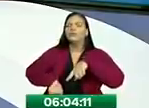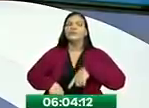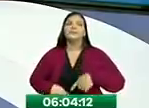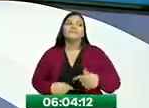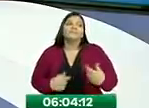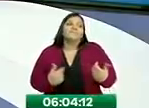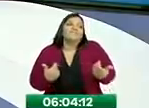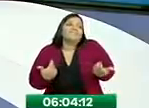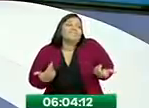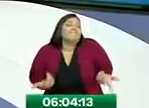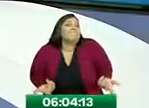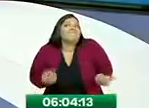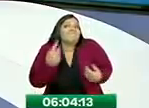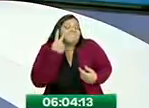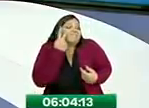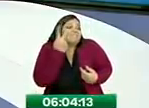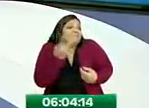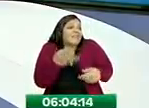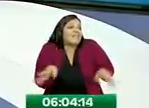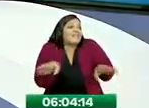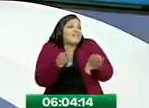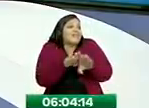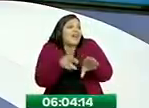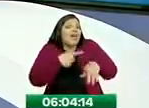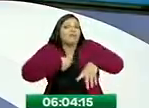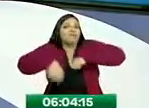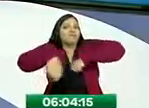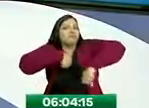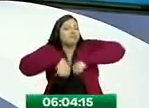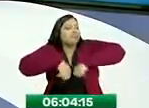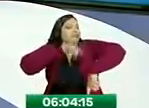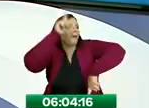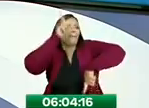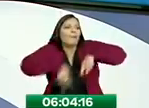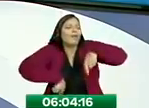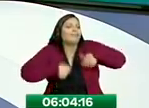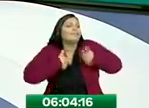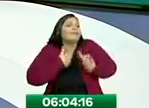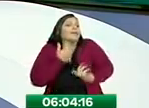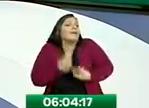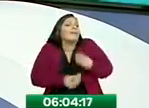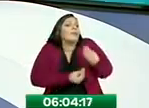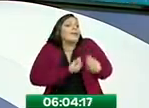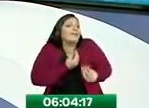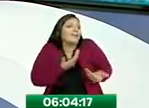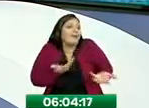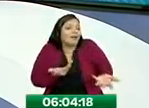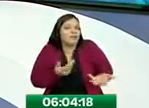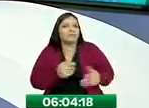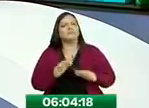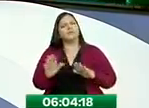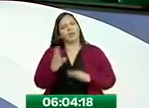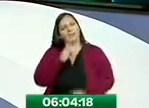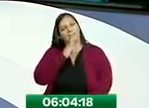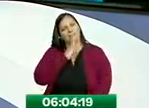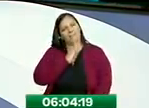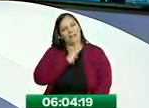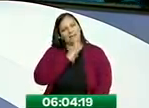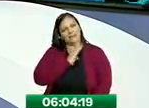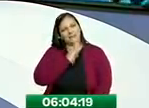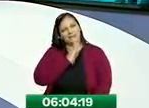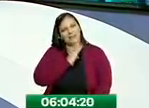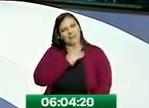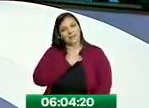tenemos problemas. Esto trae o acarrea este tipo de situaciones que es preferible que pase de esta manera a que